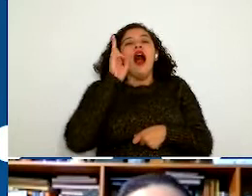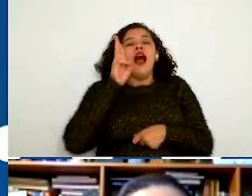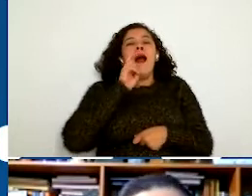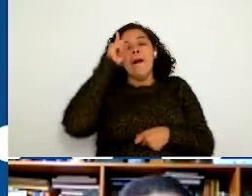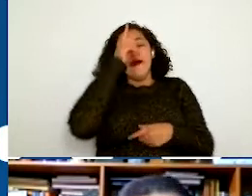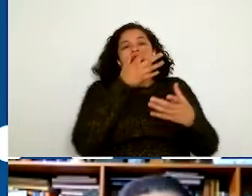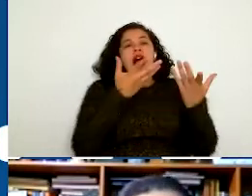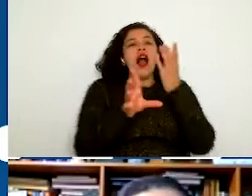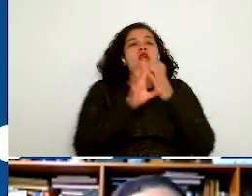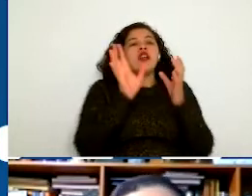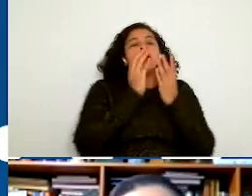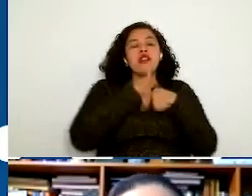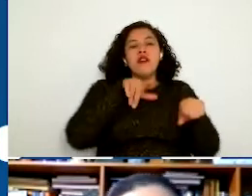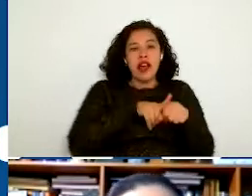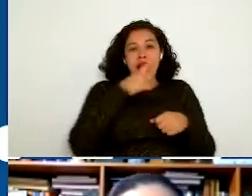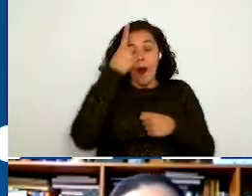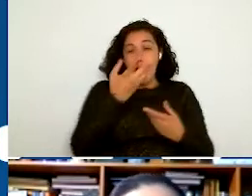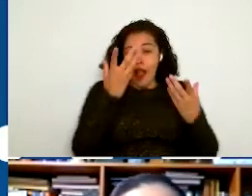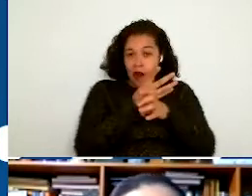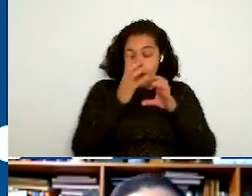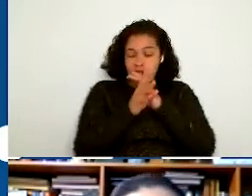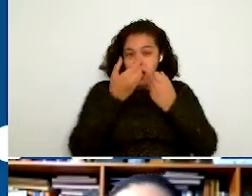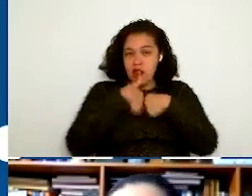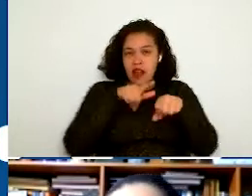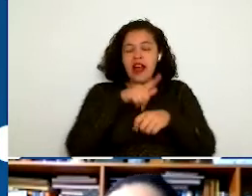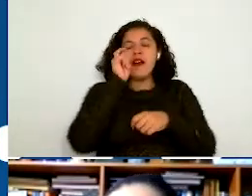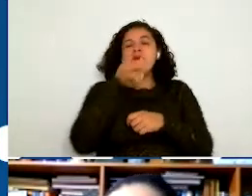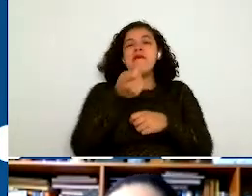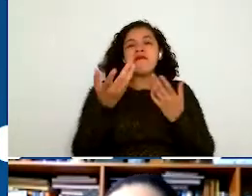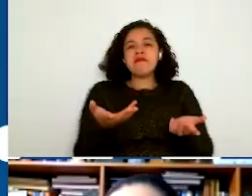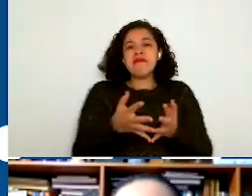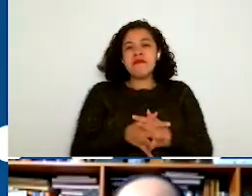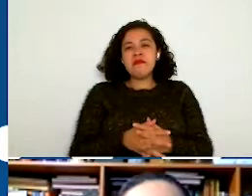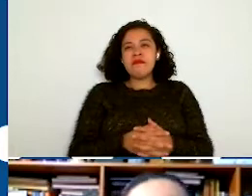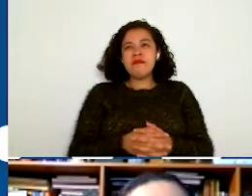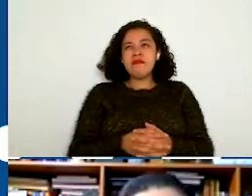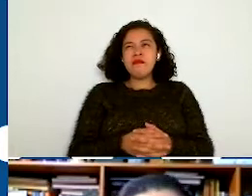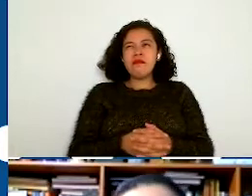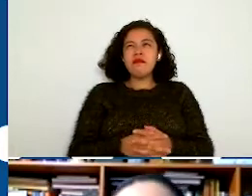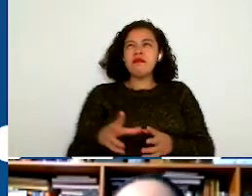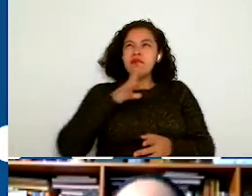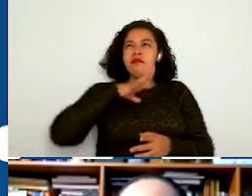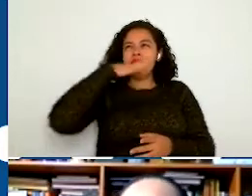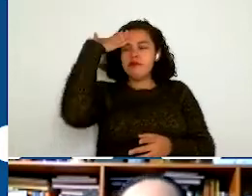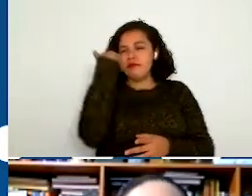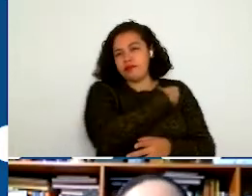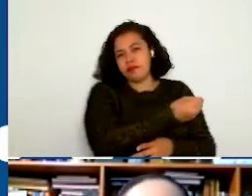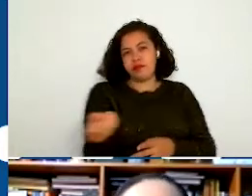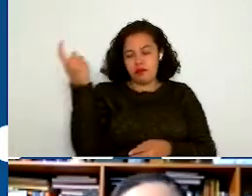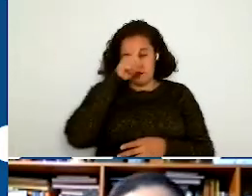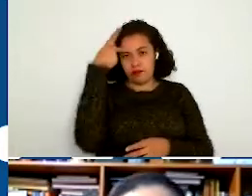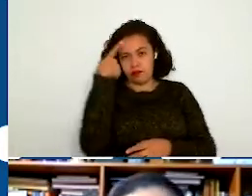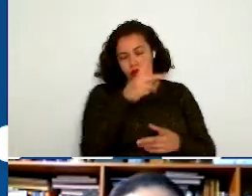actores sociales. Un actor social es aquel, ¿no?, que tiene la capacidad de generar sus